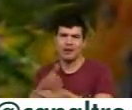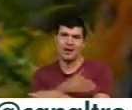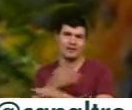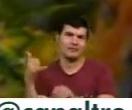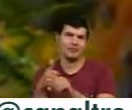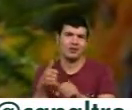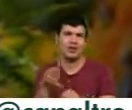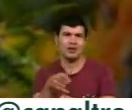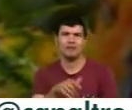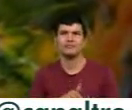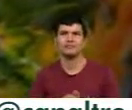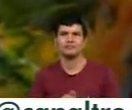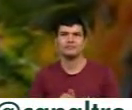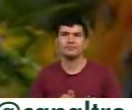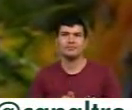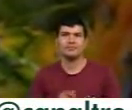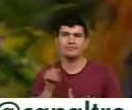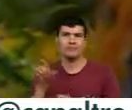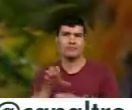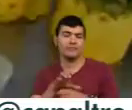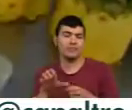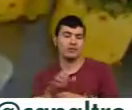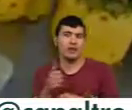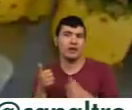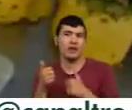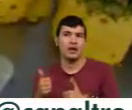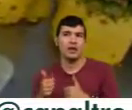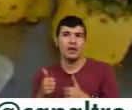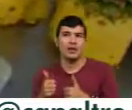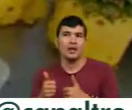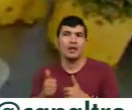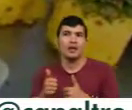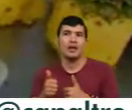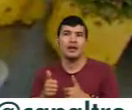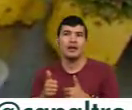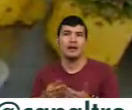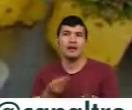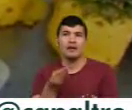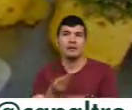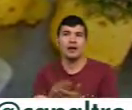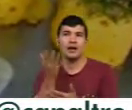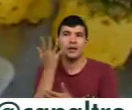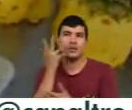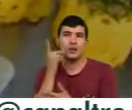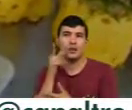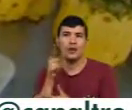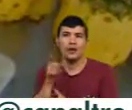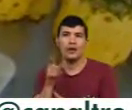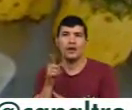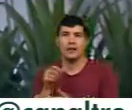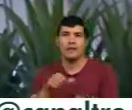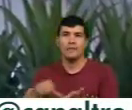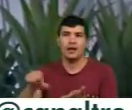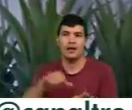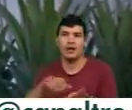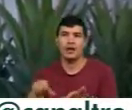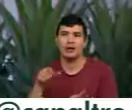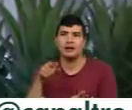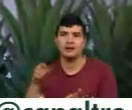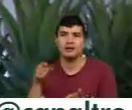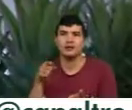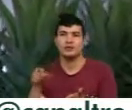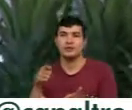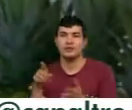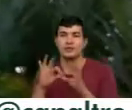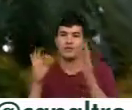Pese a ser lo que ella llama una ciudadana de bien, paga diariamente su condena lidiando con los gastos para mantener su familia